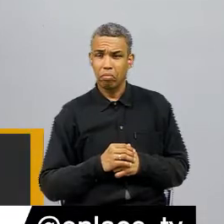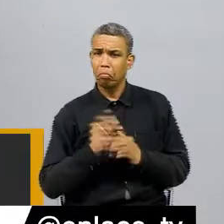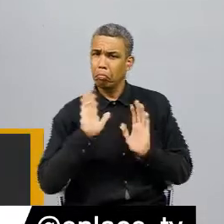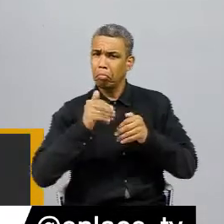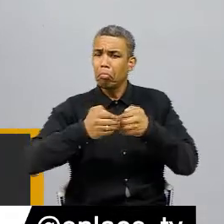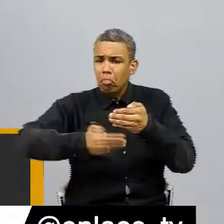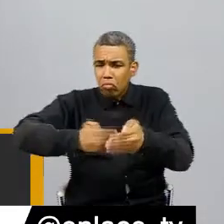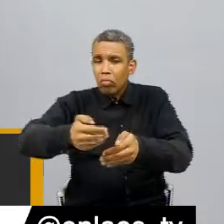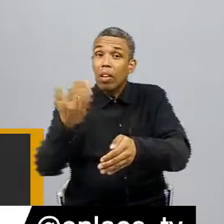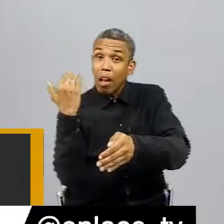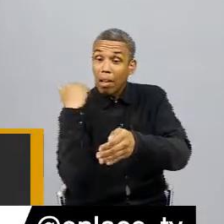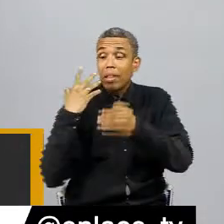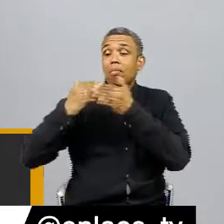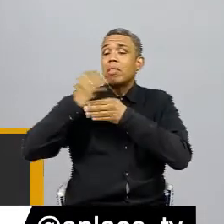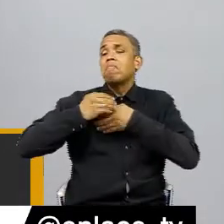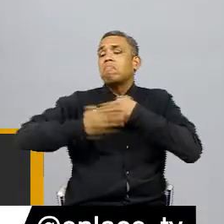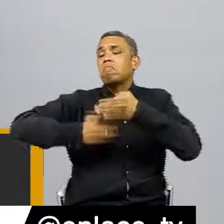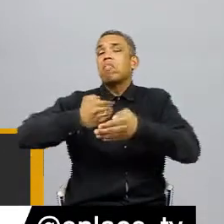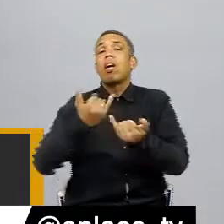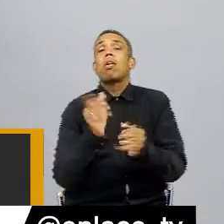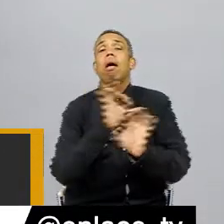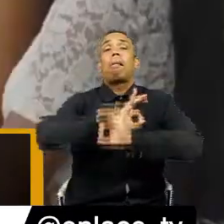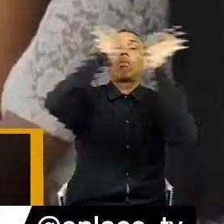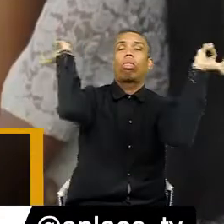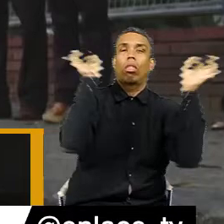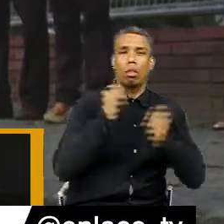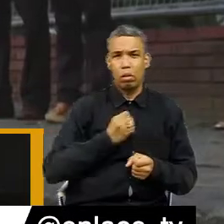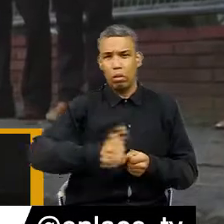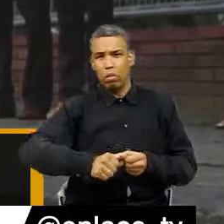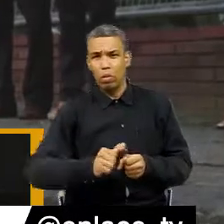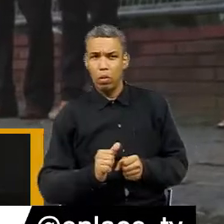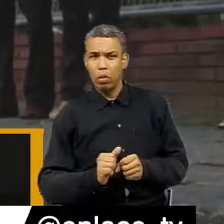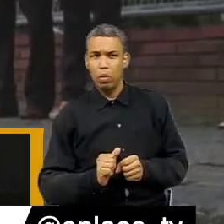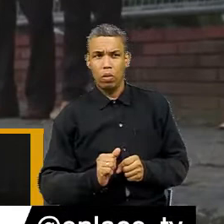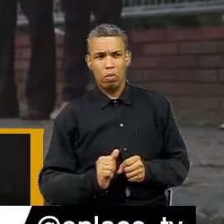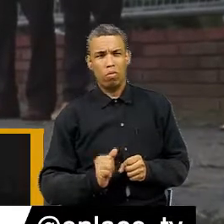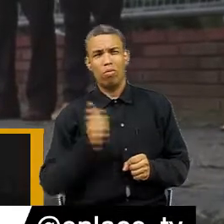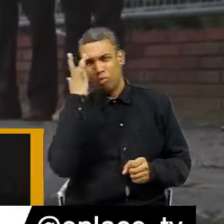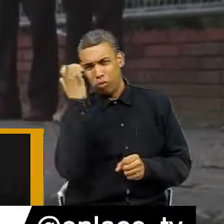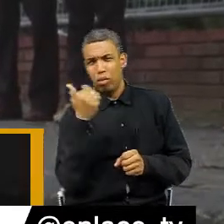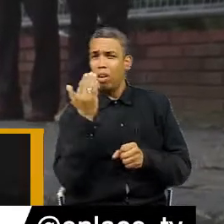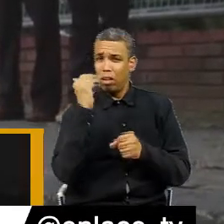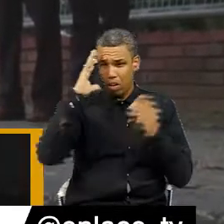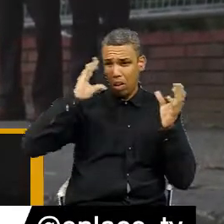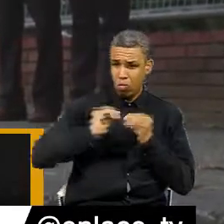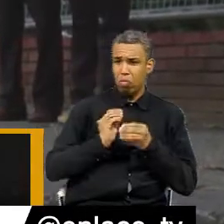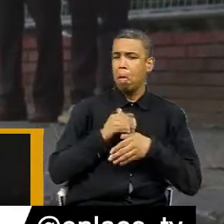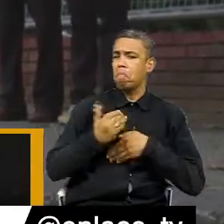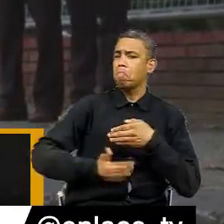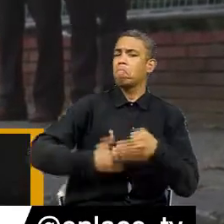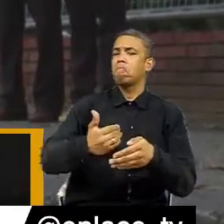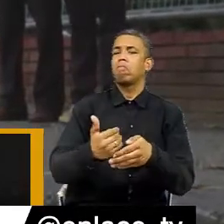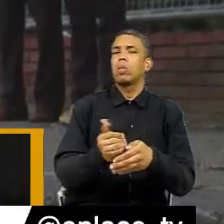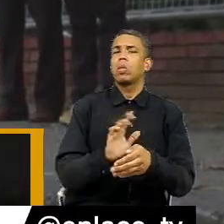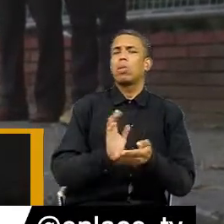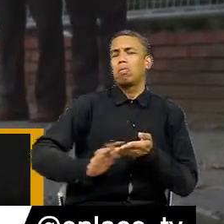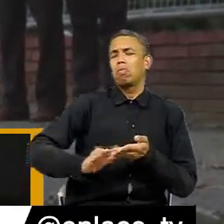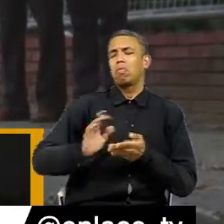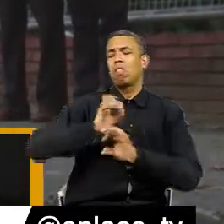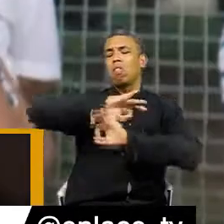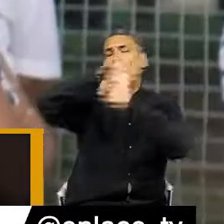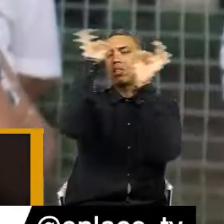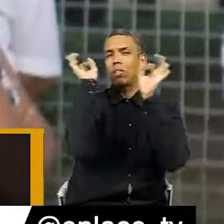discusión sobre la base de mejorar el modelo que tenemos en actualidad. La administración de Ecopetrol ha venido insistiendo que tiene necesidades de